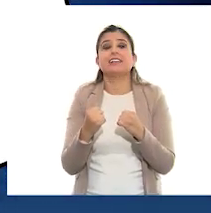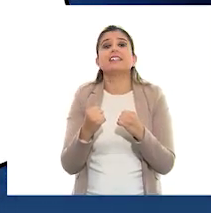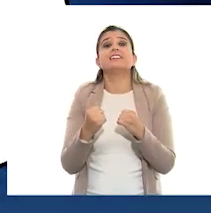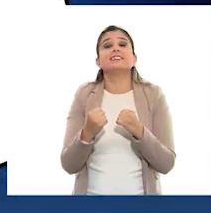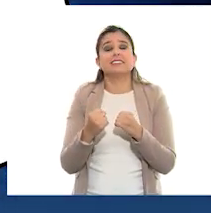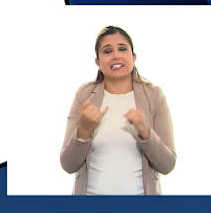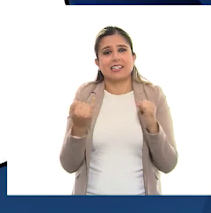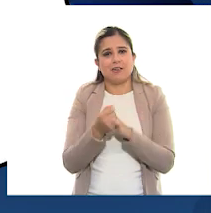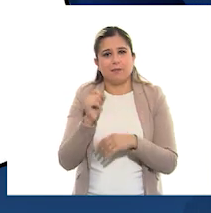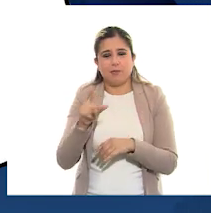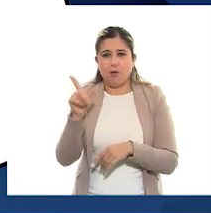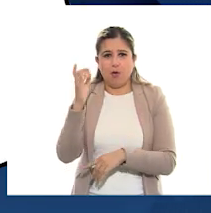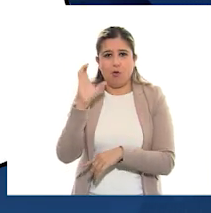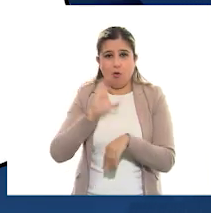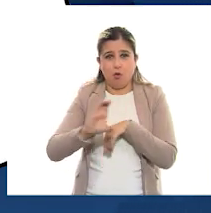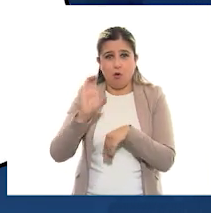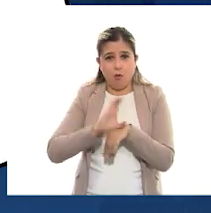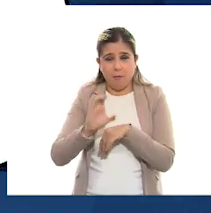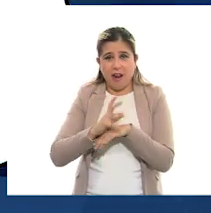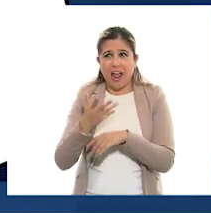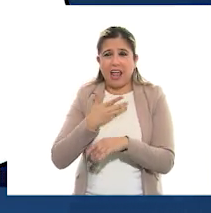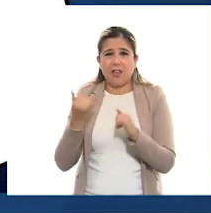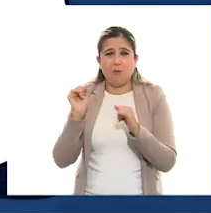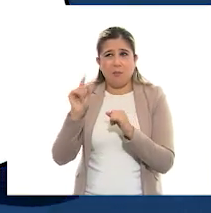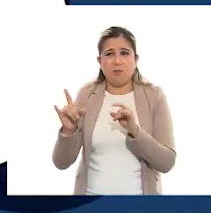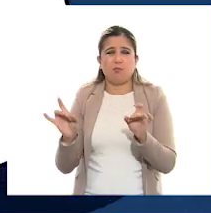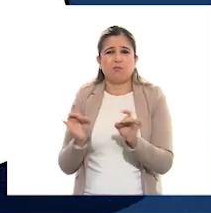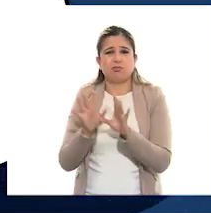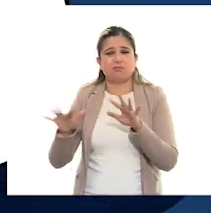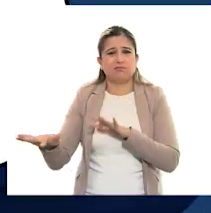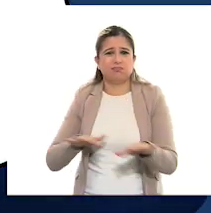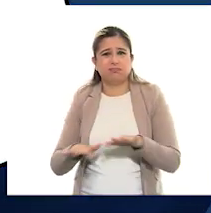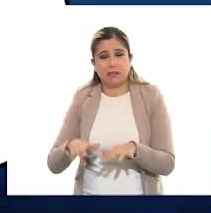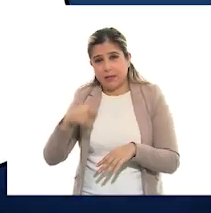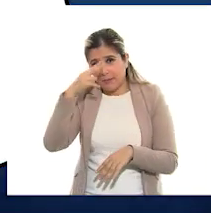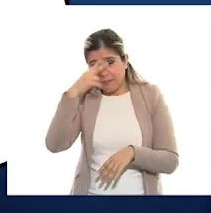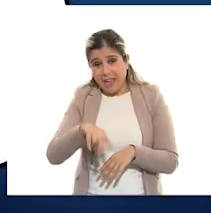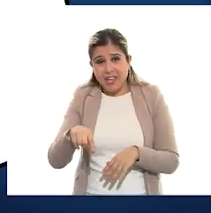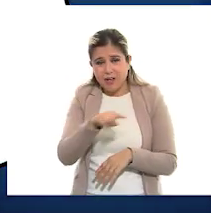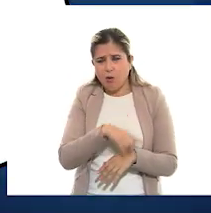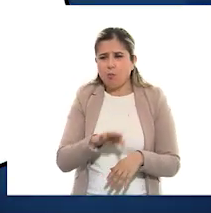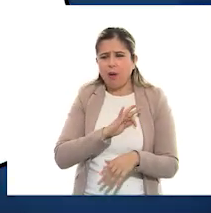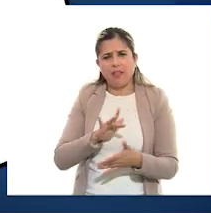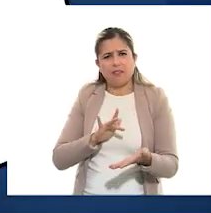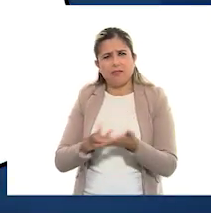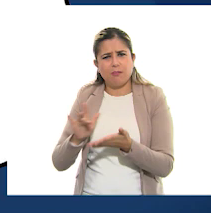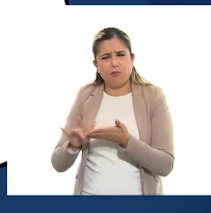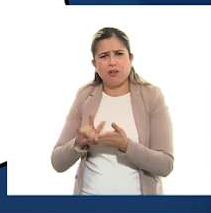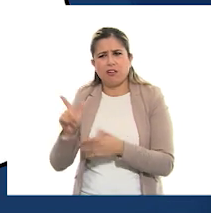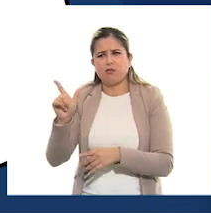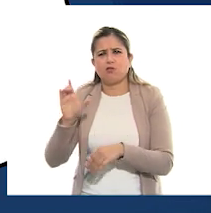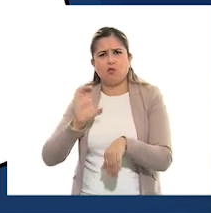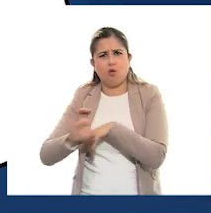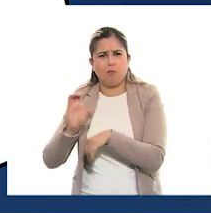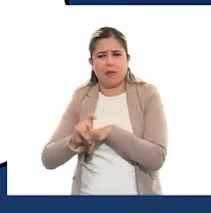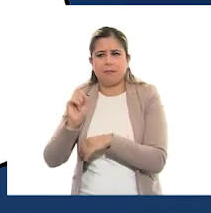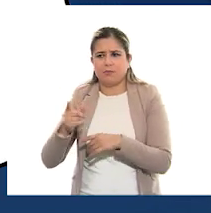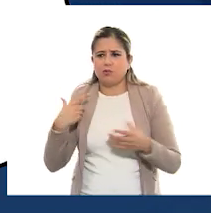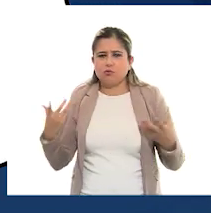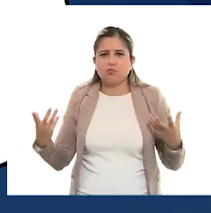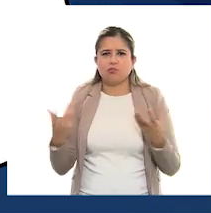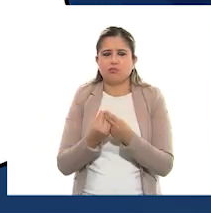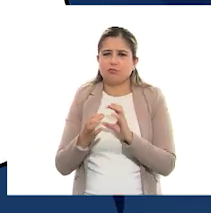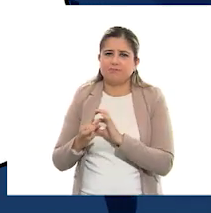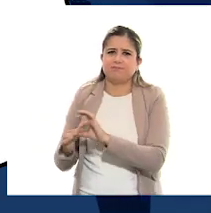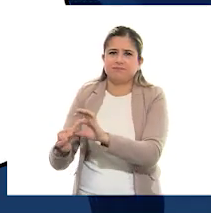luego a los colombianos que allí sufrieron la tragedia, porque México es un país en donde trabajan muchos colombianos honestamente. En